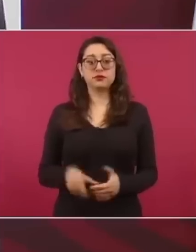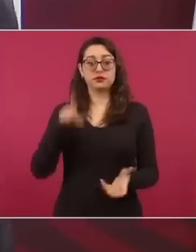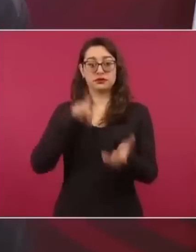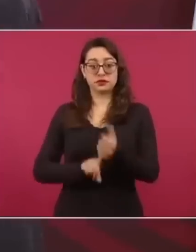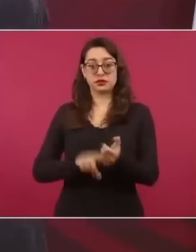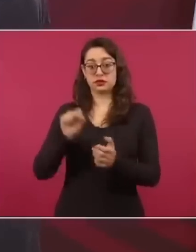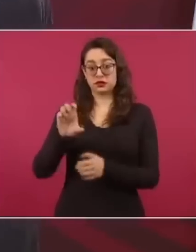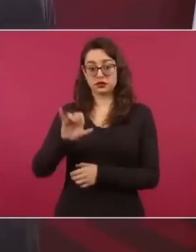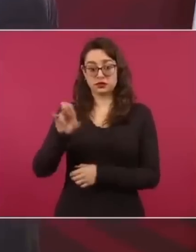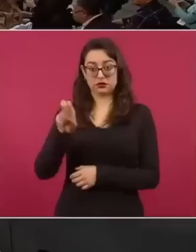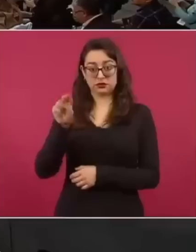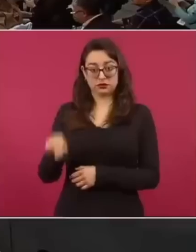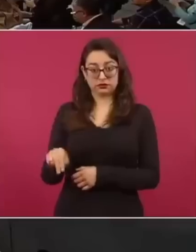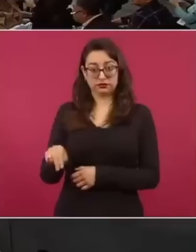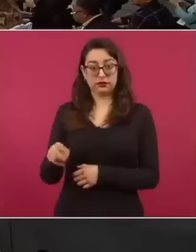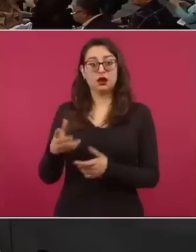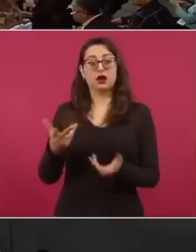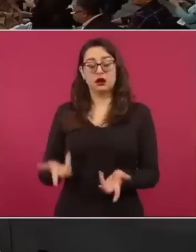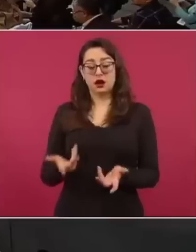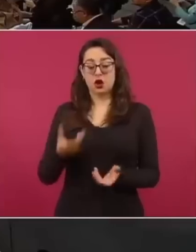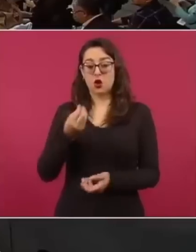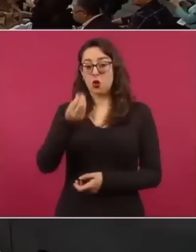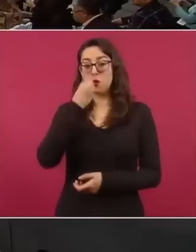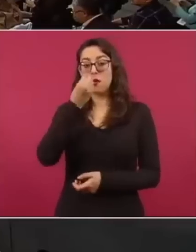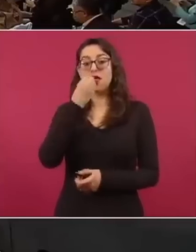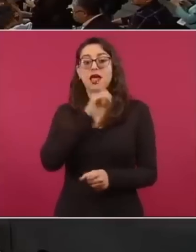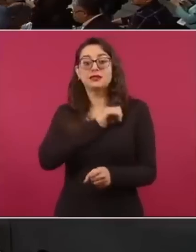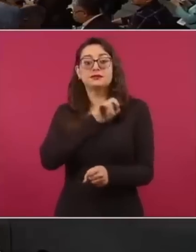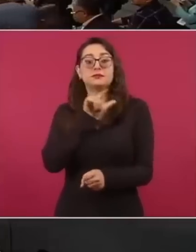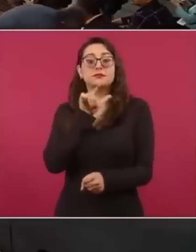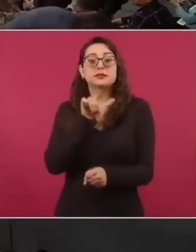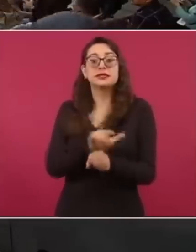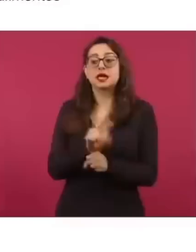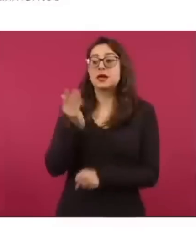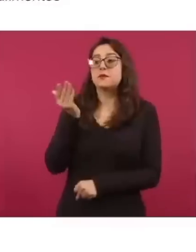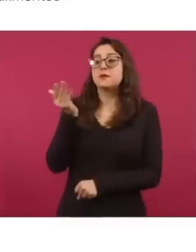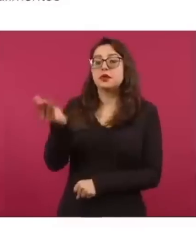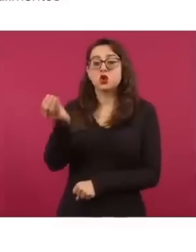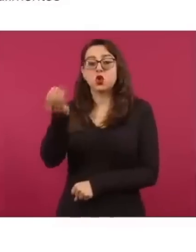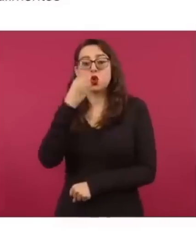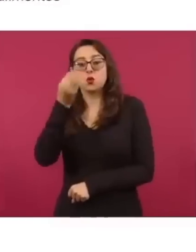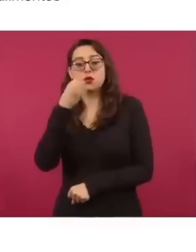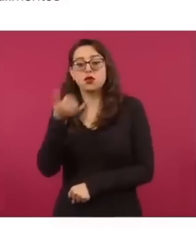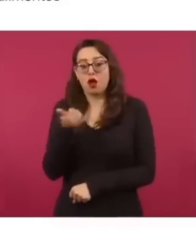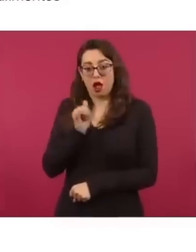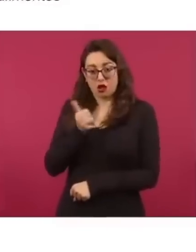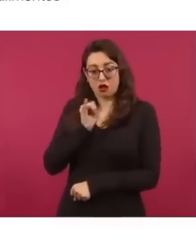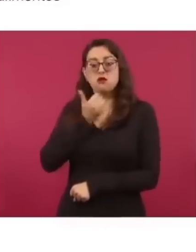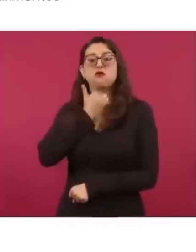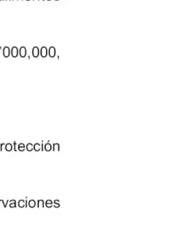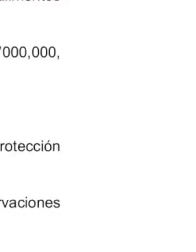especial en la Suprema Corte de Justicia, donde pueden ordenar a la Carta alimentos y bebidas alcohólicas,